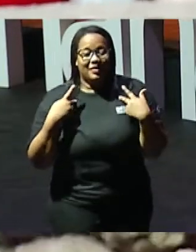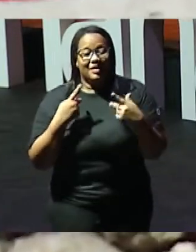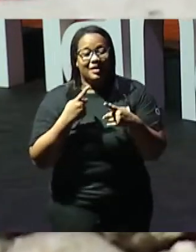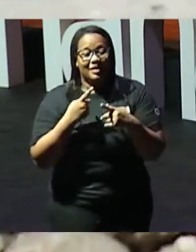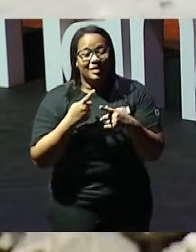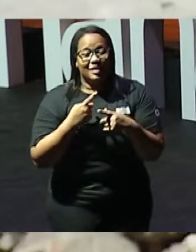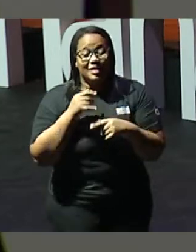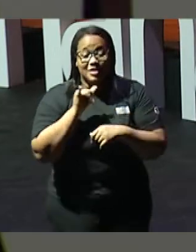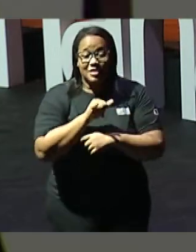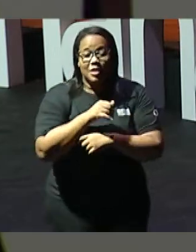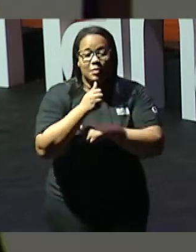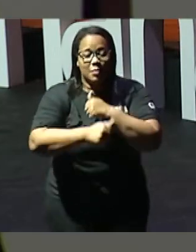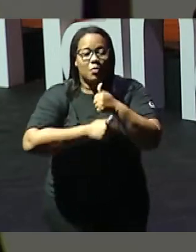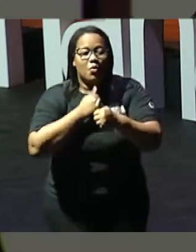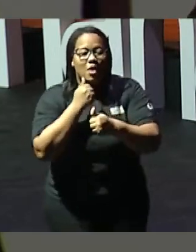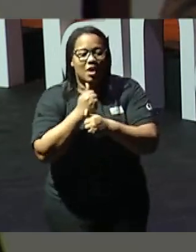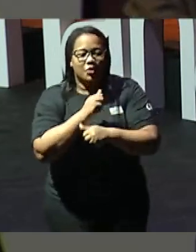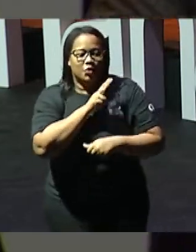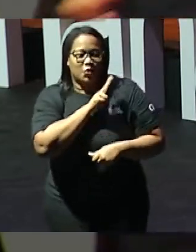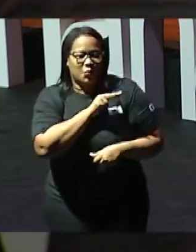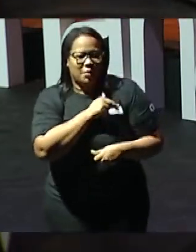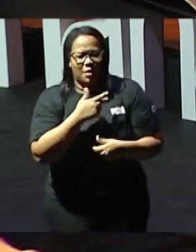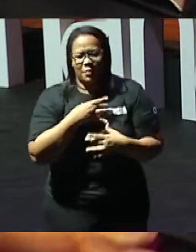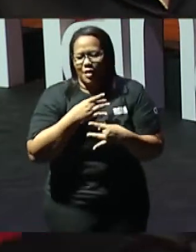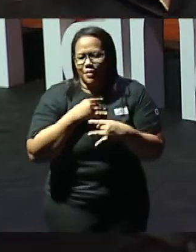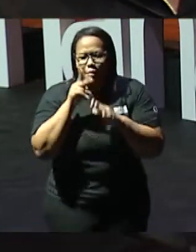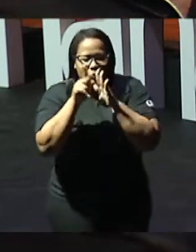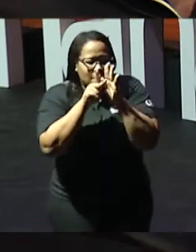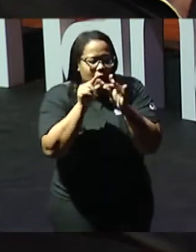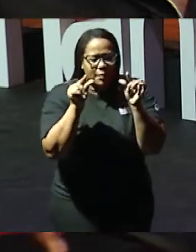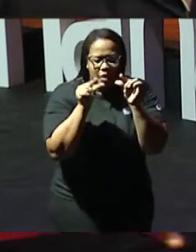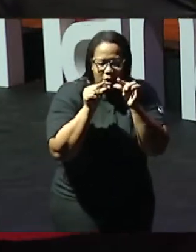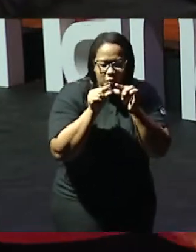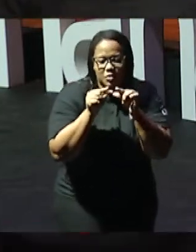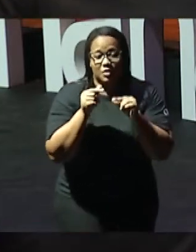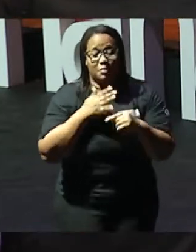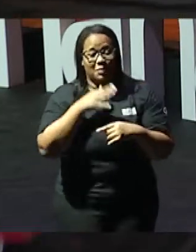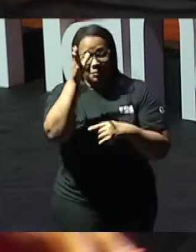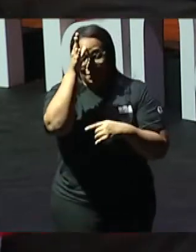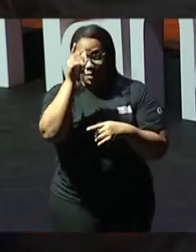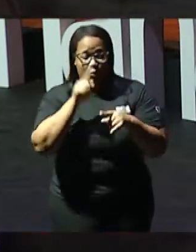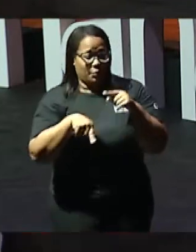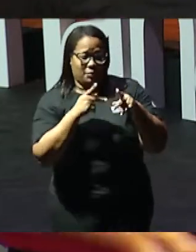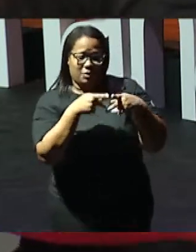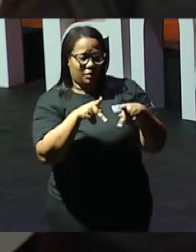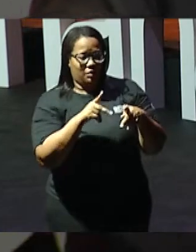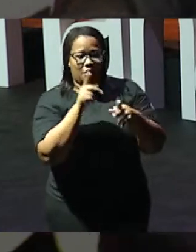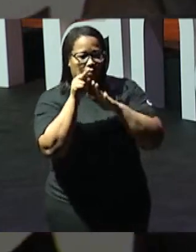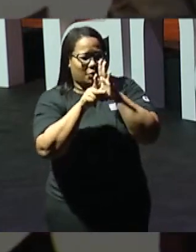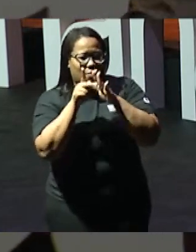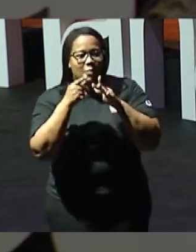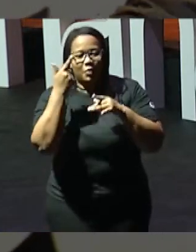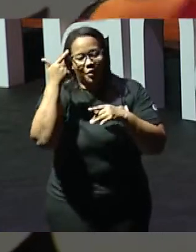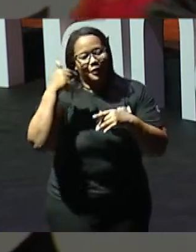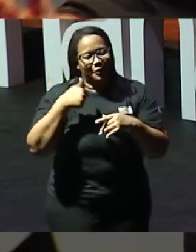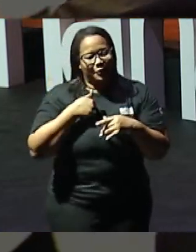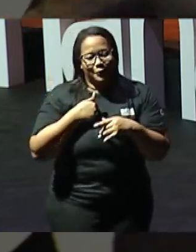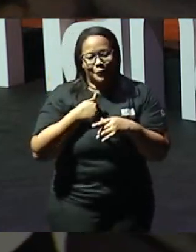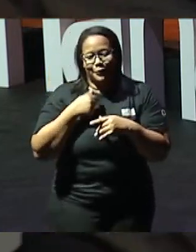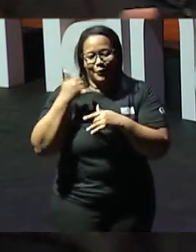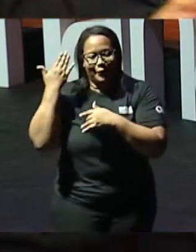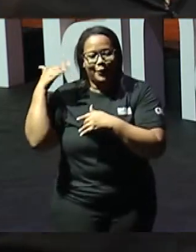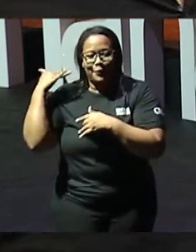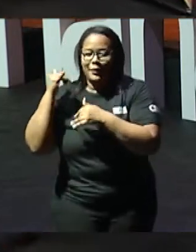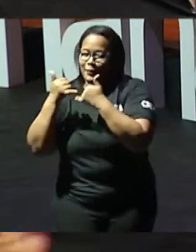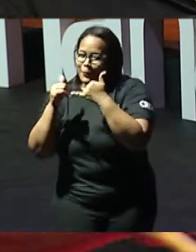a mí me encantaba filmar cositas mi papá no me dejaba poner la mano a la cámara porque él ya sabía lo del destornillador entonces él tiene una cámara muy